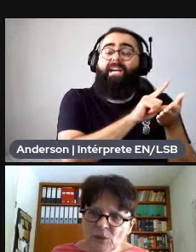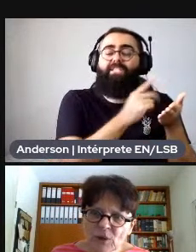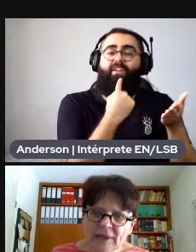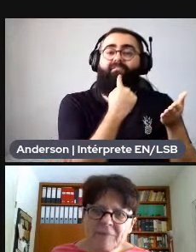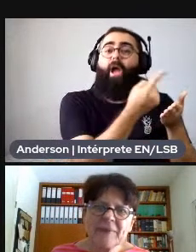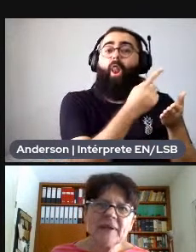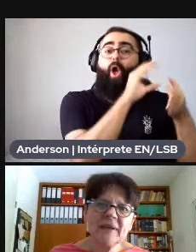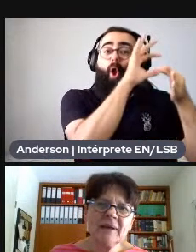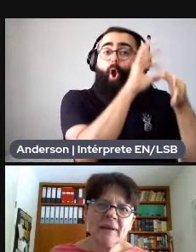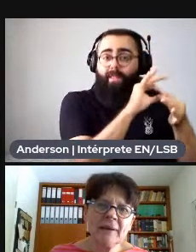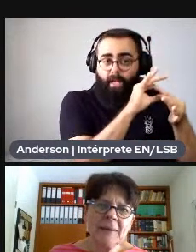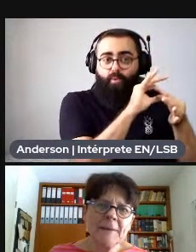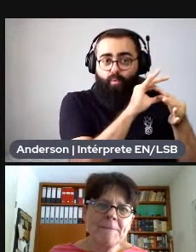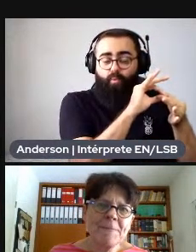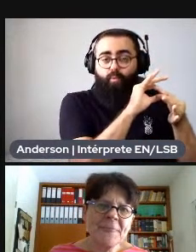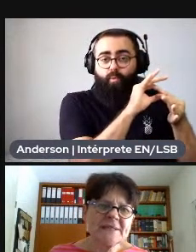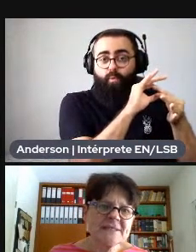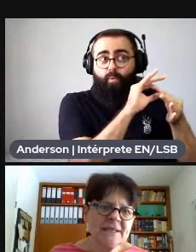the loci